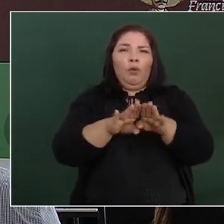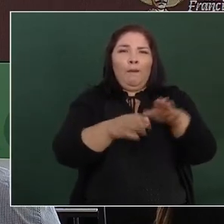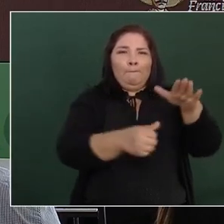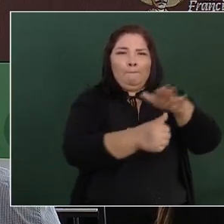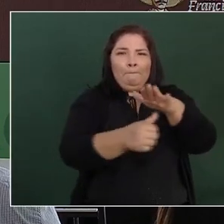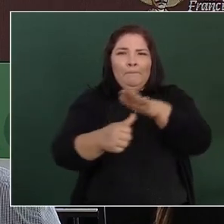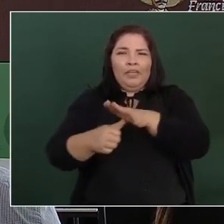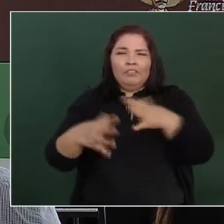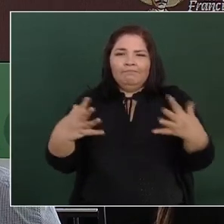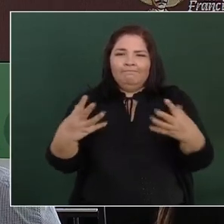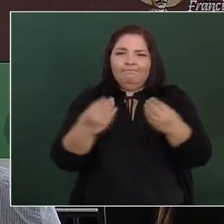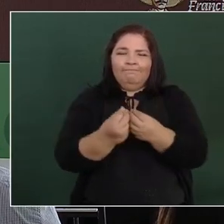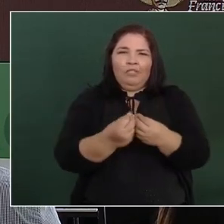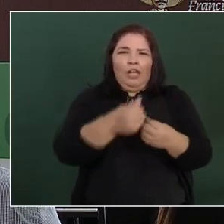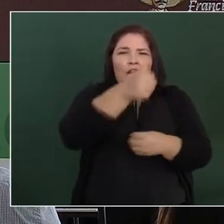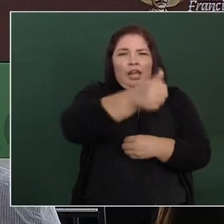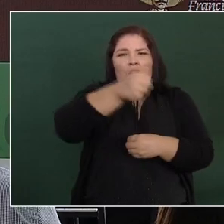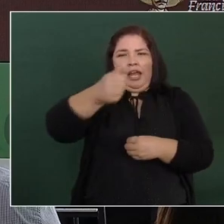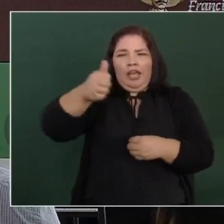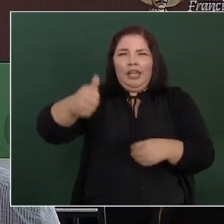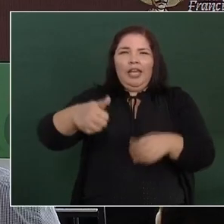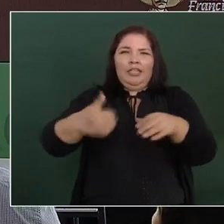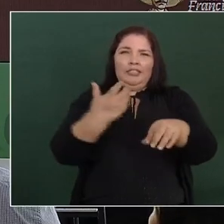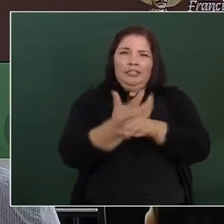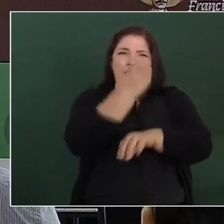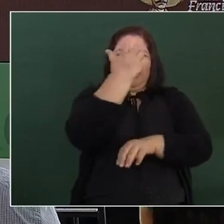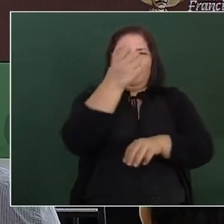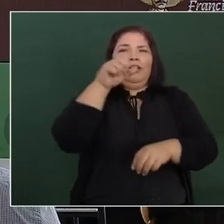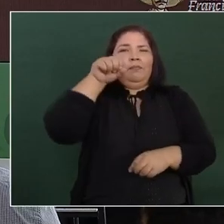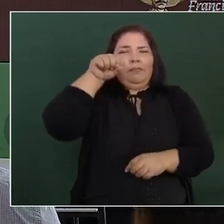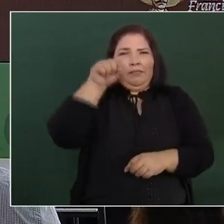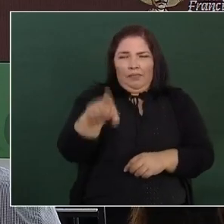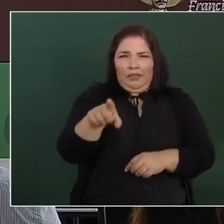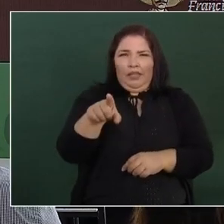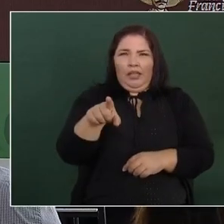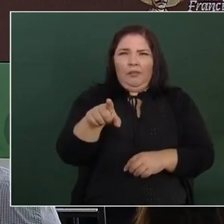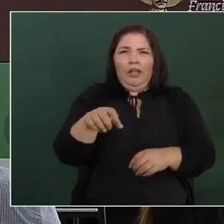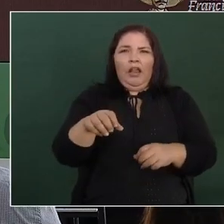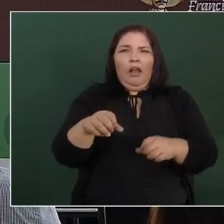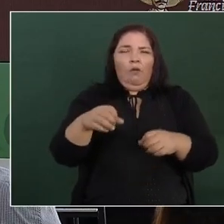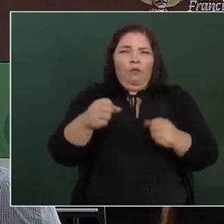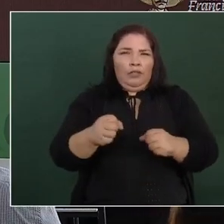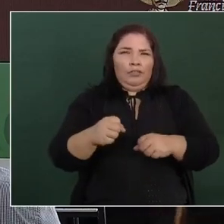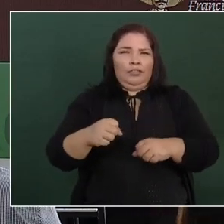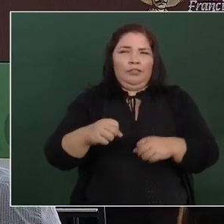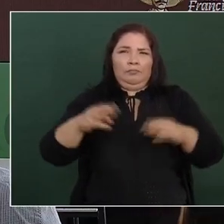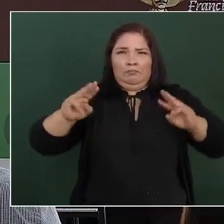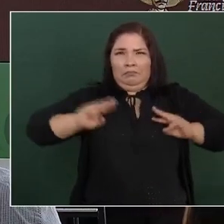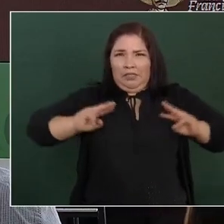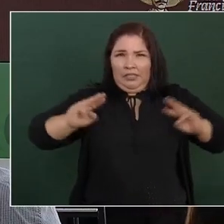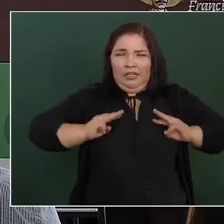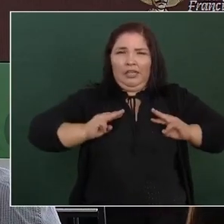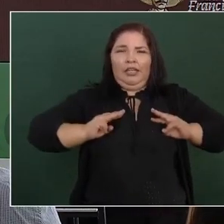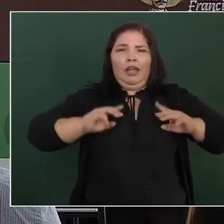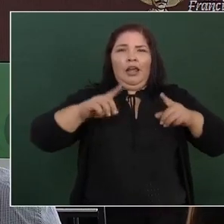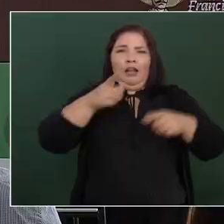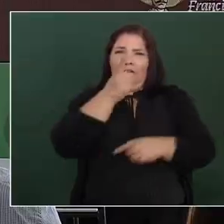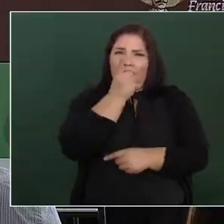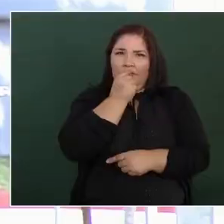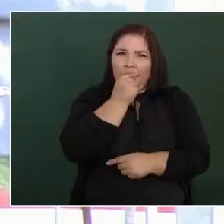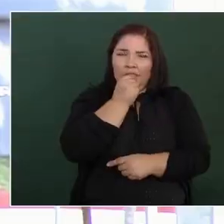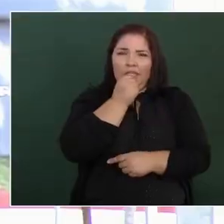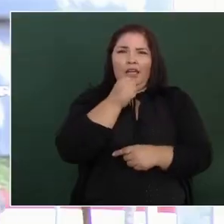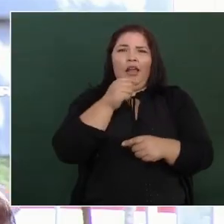paz y seguridad de los estados y también las Fuerzas Armadas, las policías,